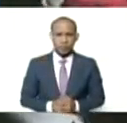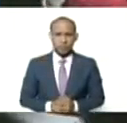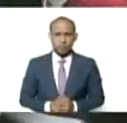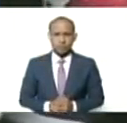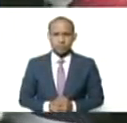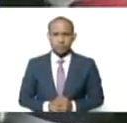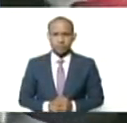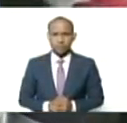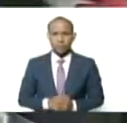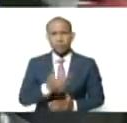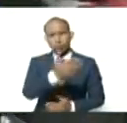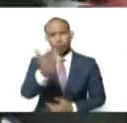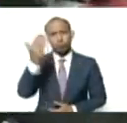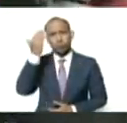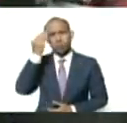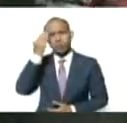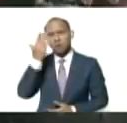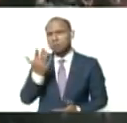ustedes saben que